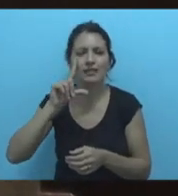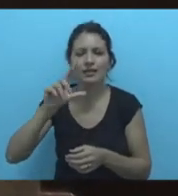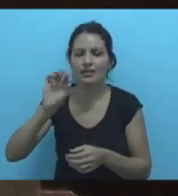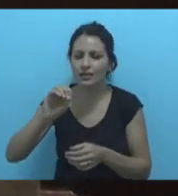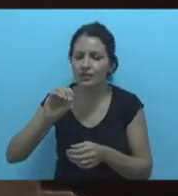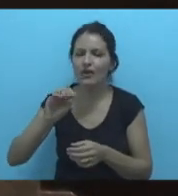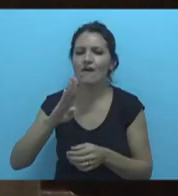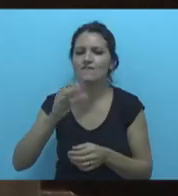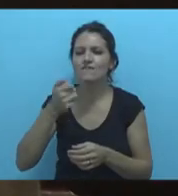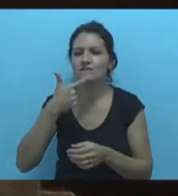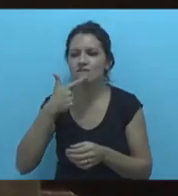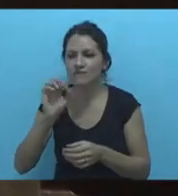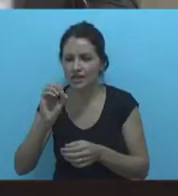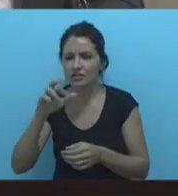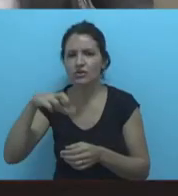siempre. Nada más.